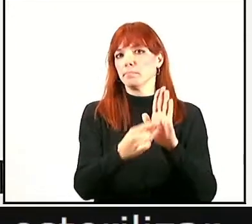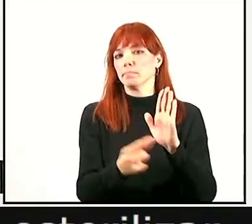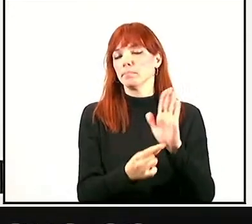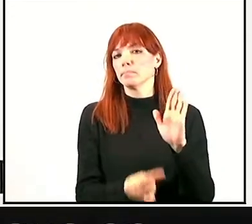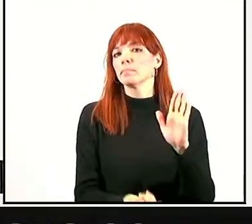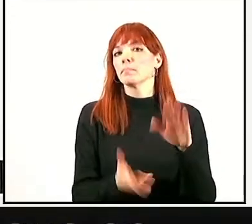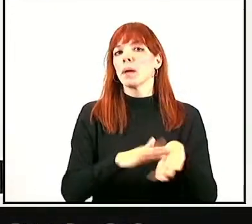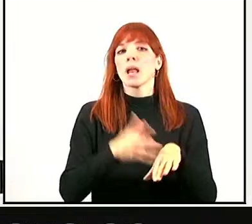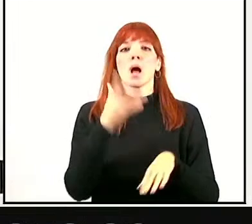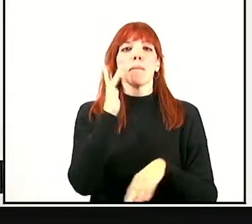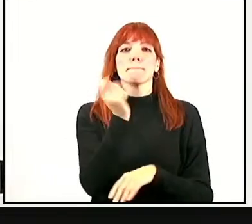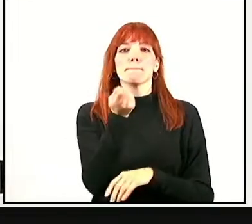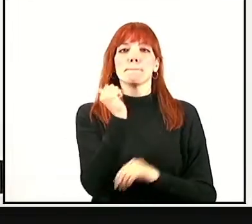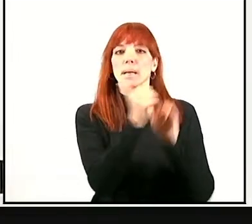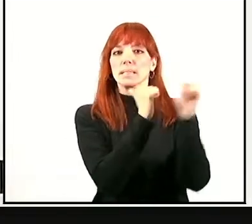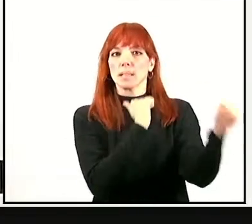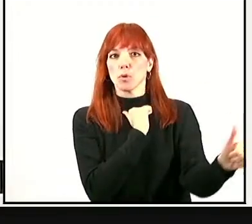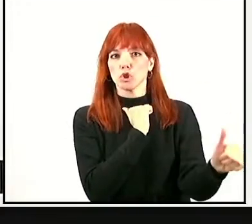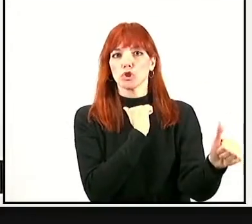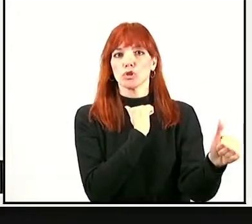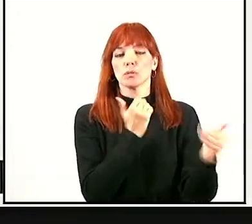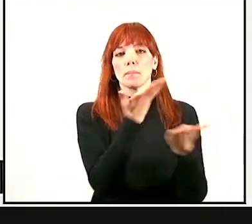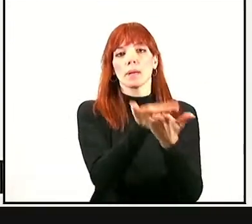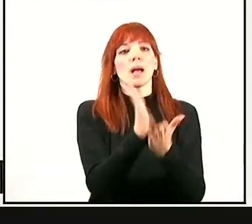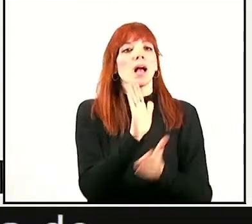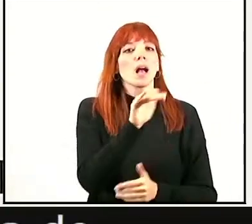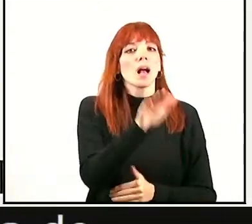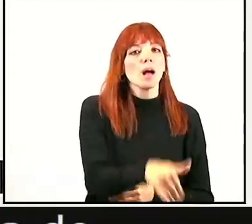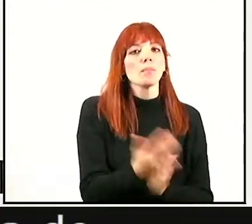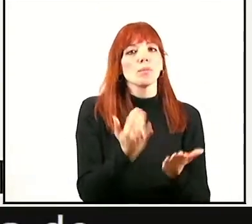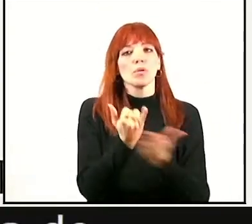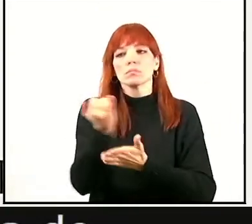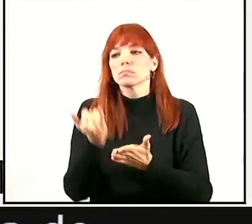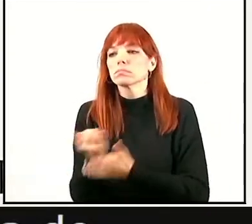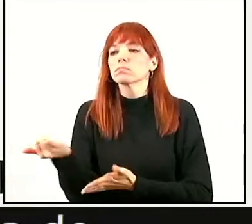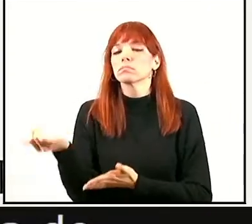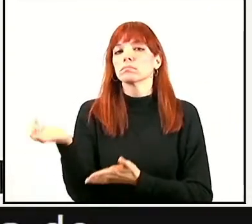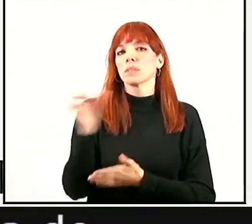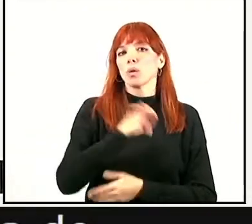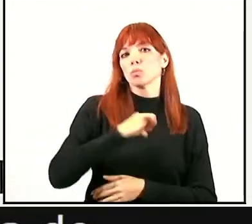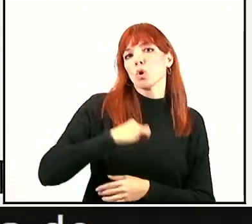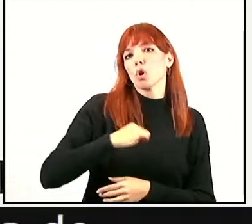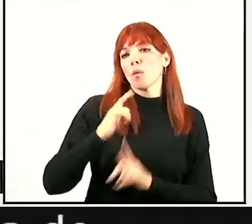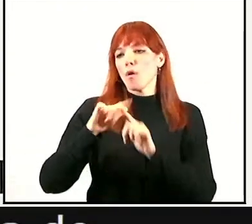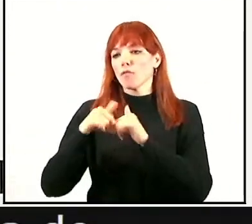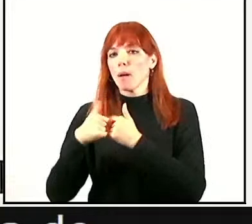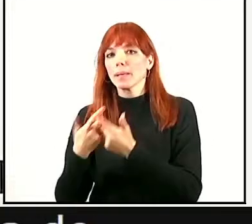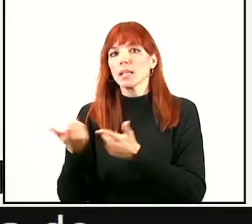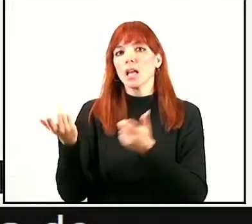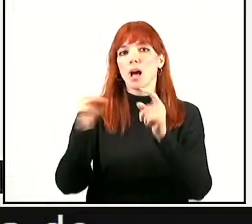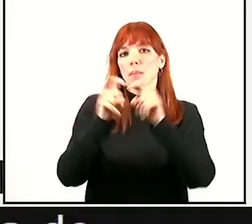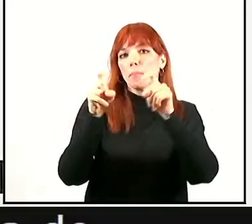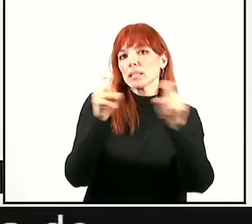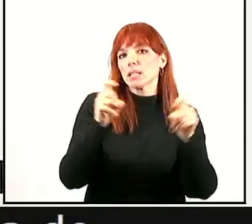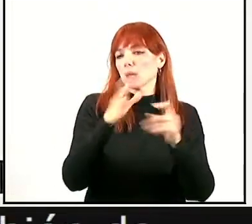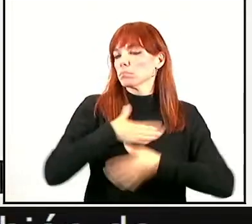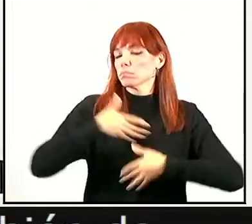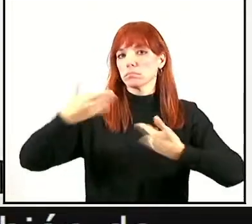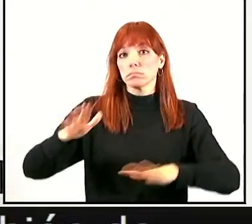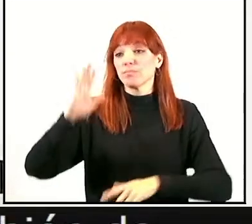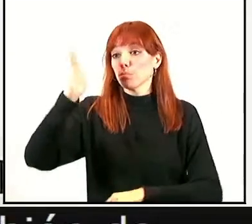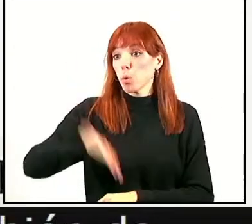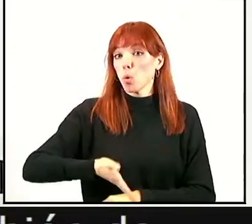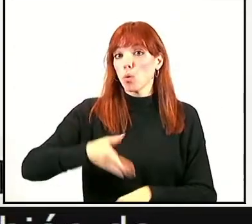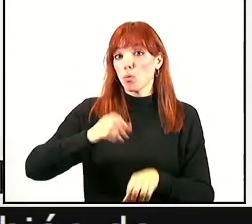de las familias, pero también de explotaciones agrarias y ganaderas, de autónomos y de pymes afectadas para